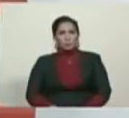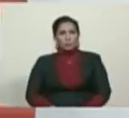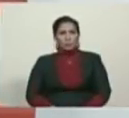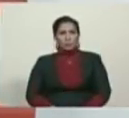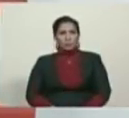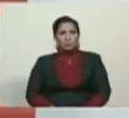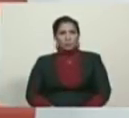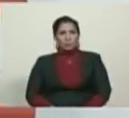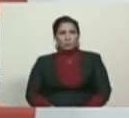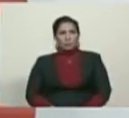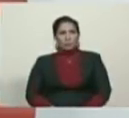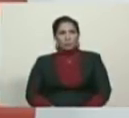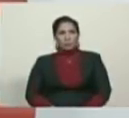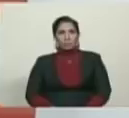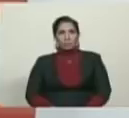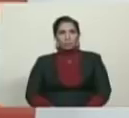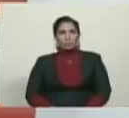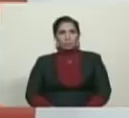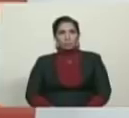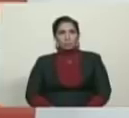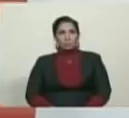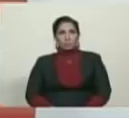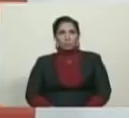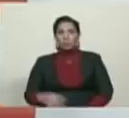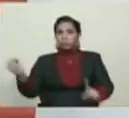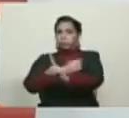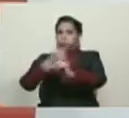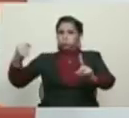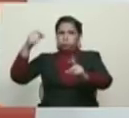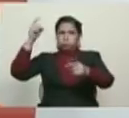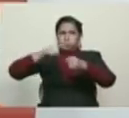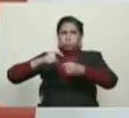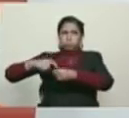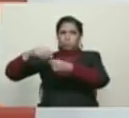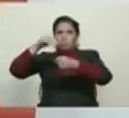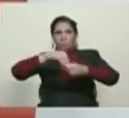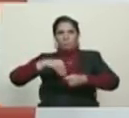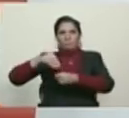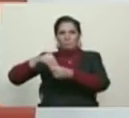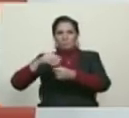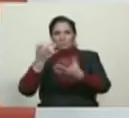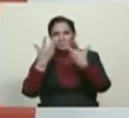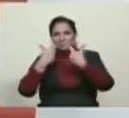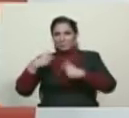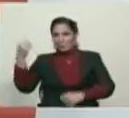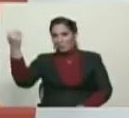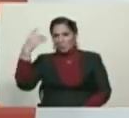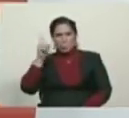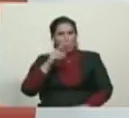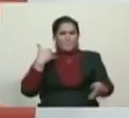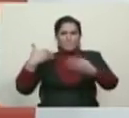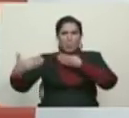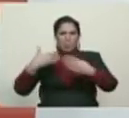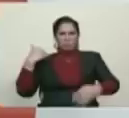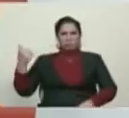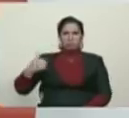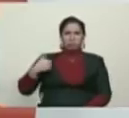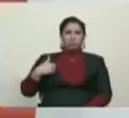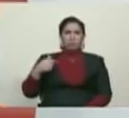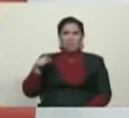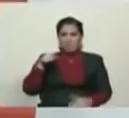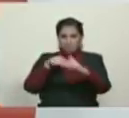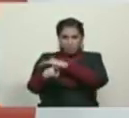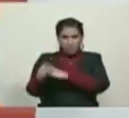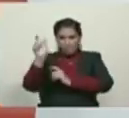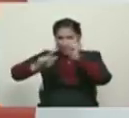metieron y sabotearon la luz y no les importaba que ahí hubiese pacientes. No, no